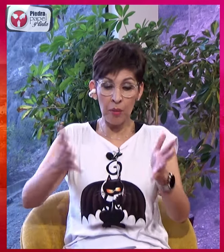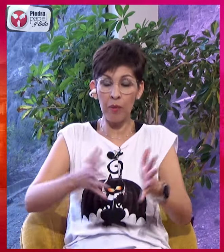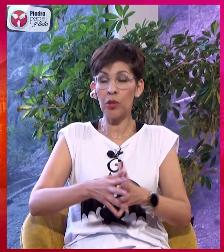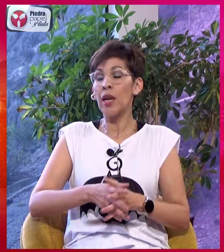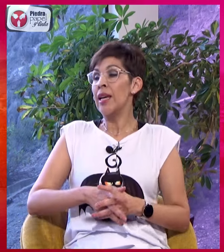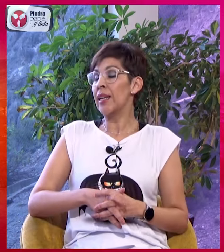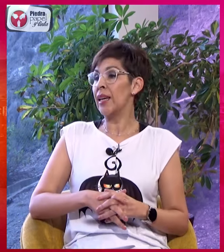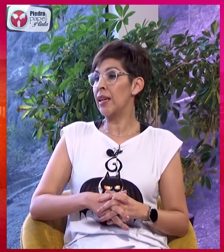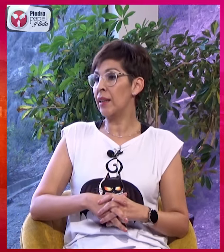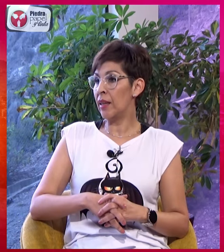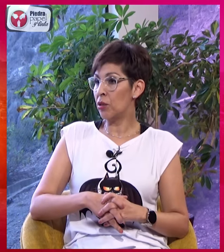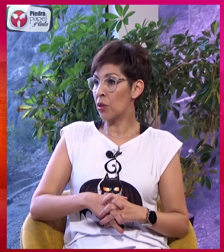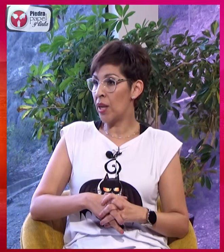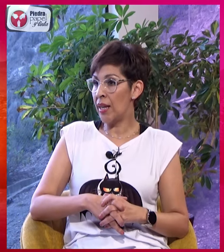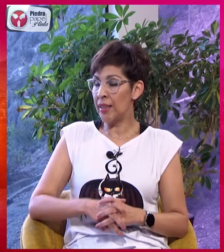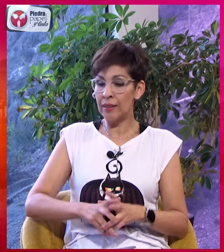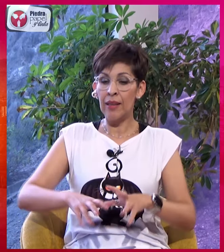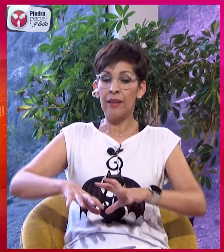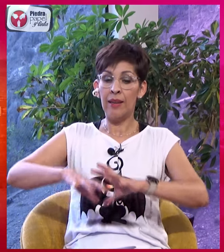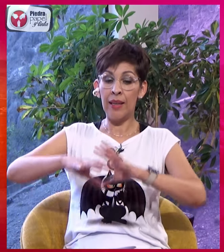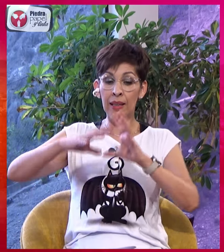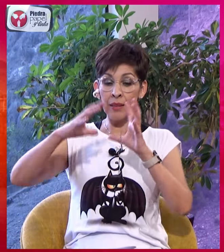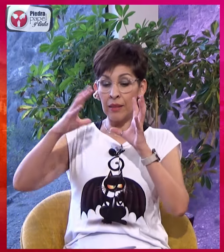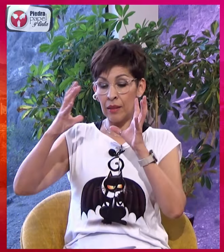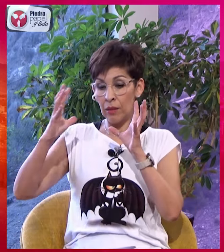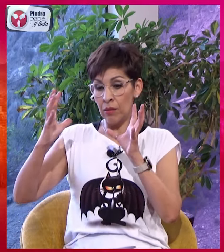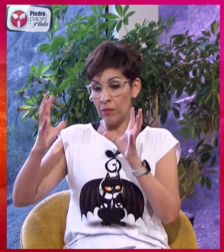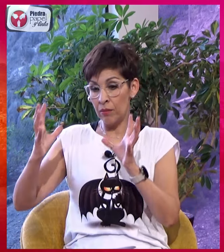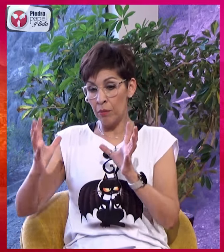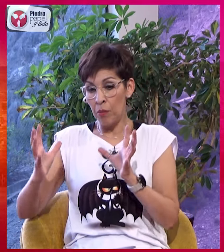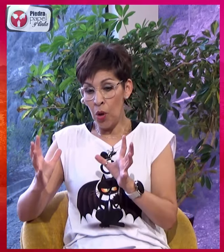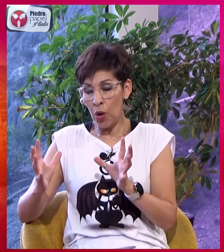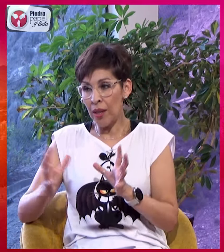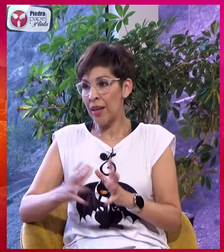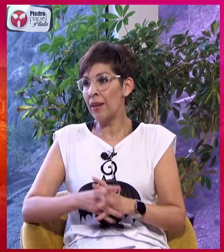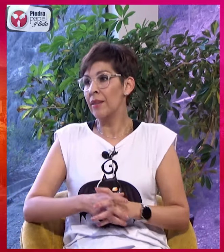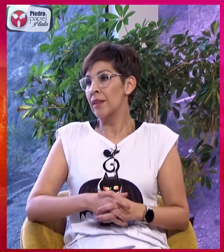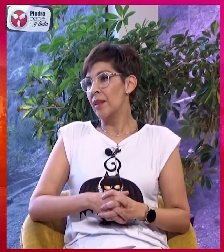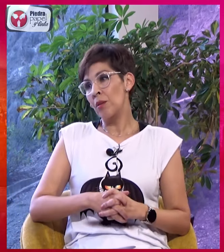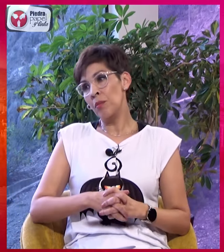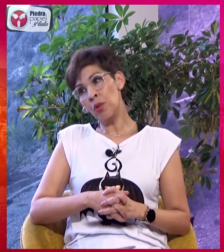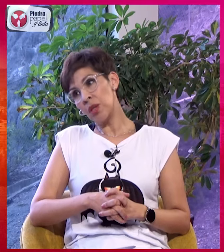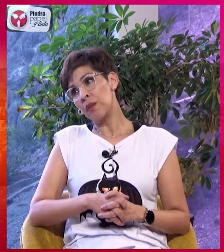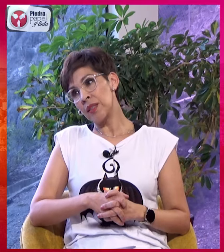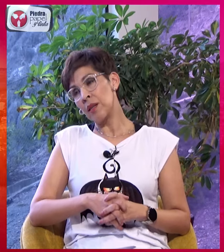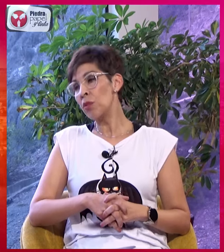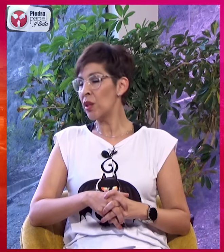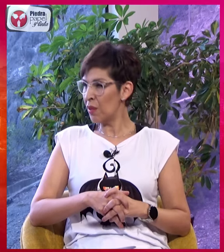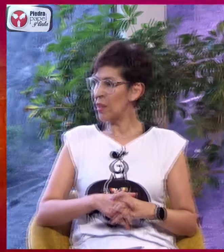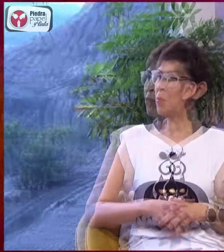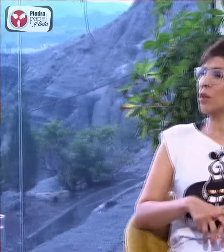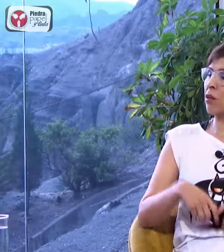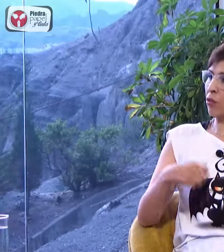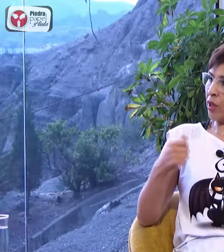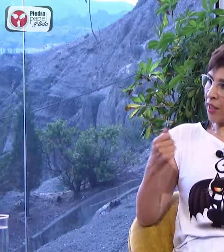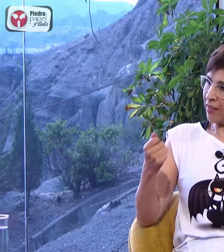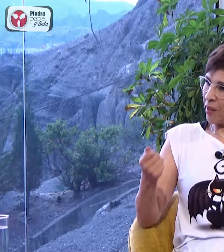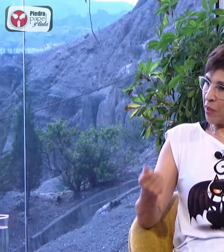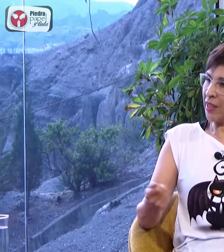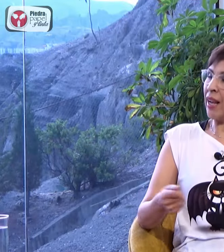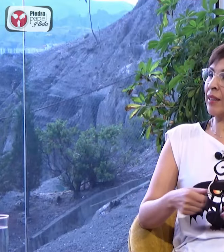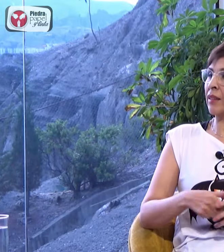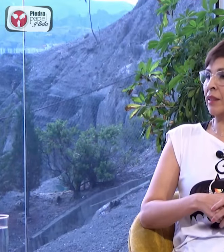tiempo, sabemos que derechos reales es un bloque muy difícil porque cuando